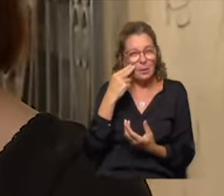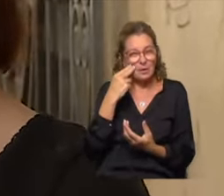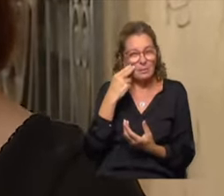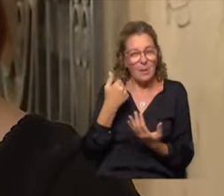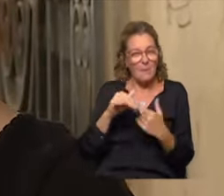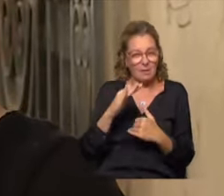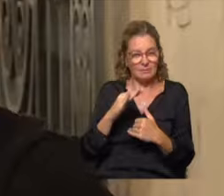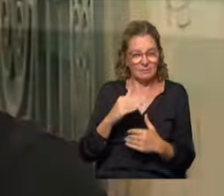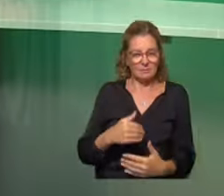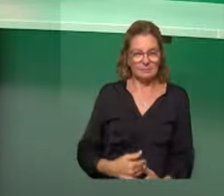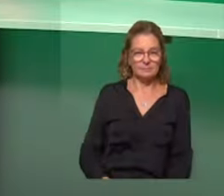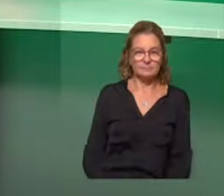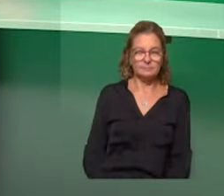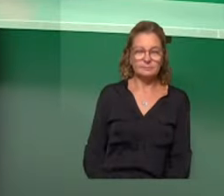física.